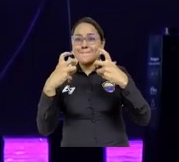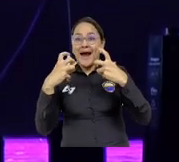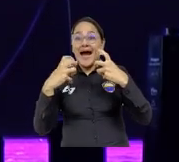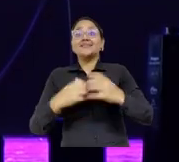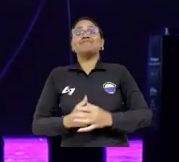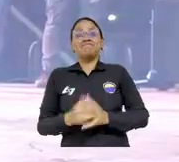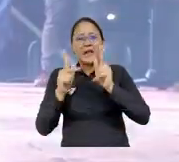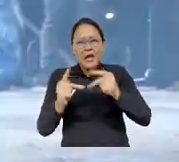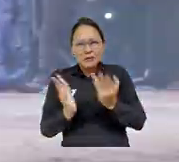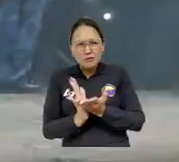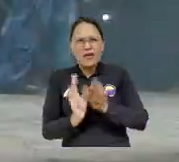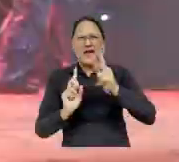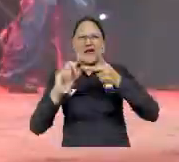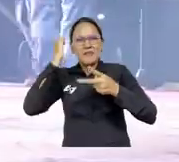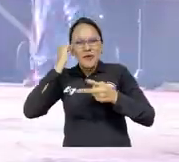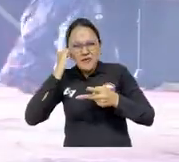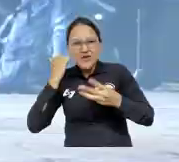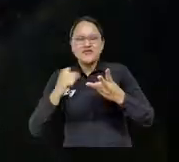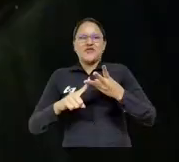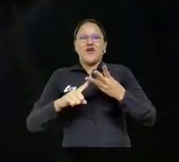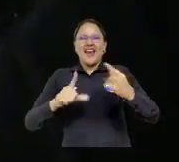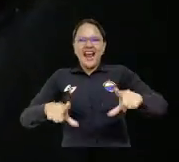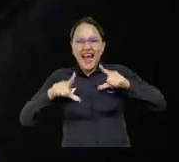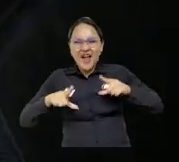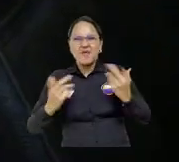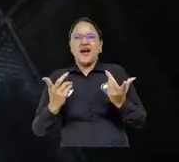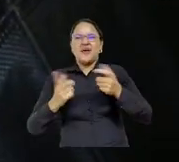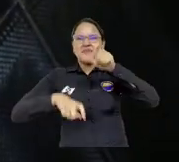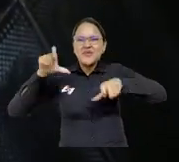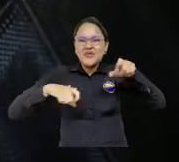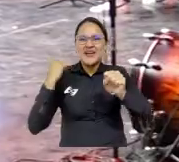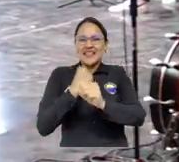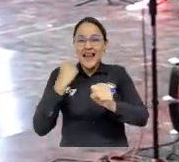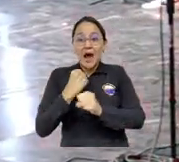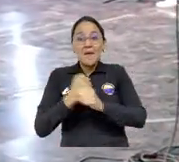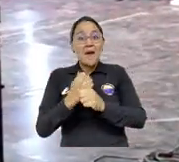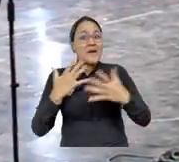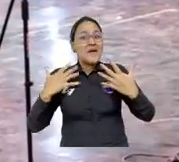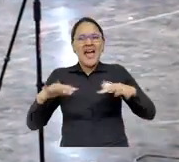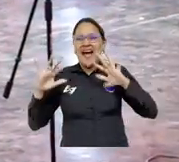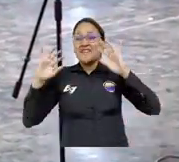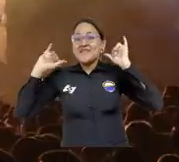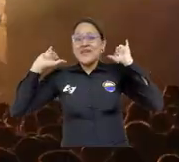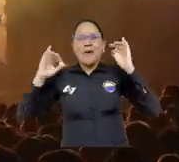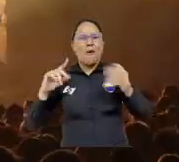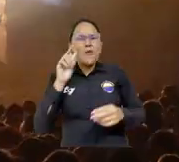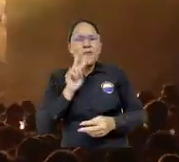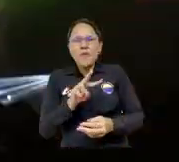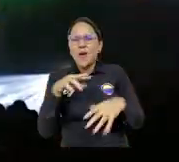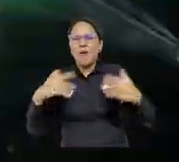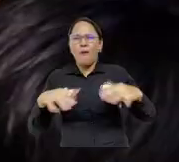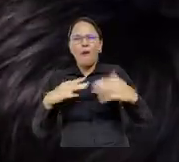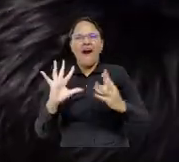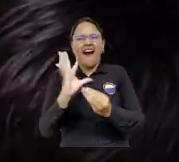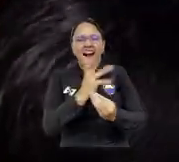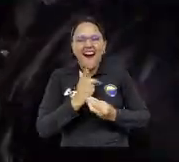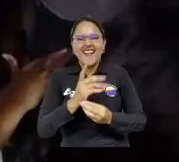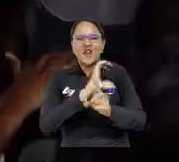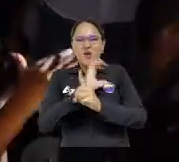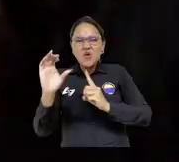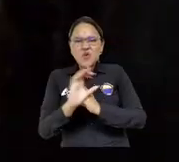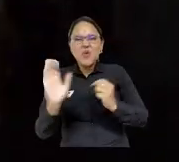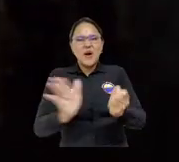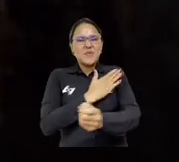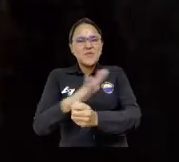manera? Estudiantes, docentes, graduados y trabajadores colmaron el evento de clausura lleno de arte, cultura y la mejor